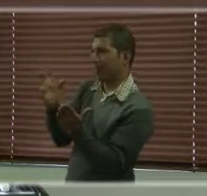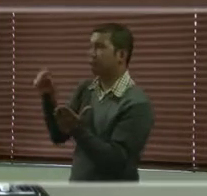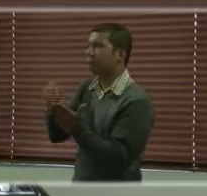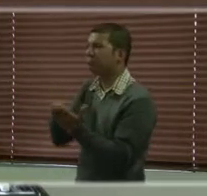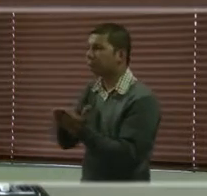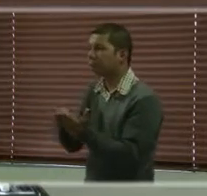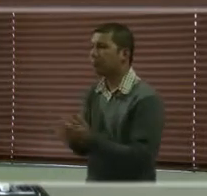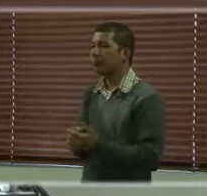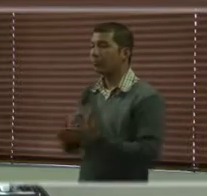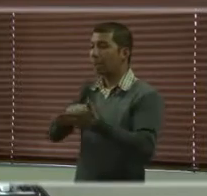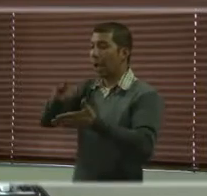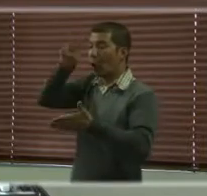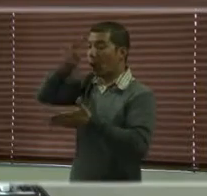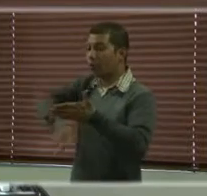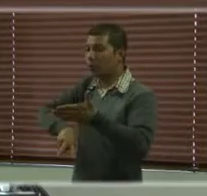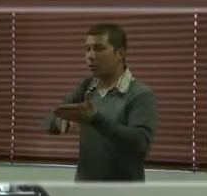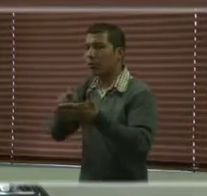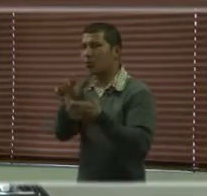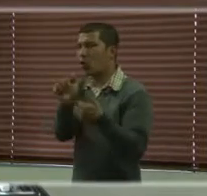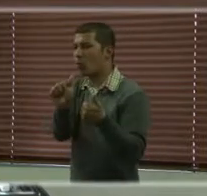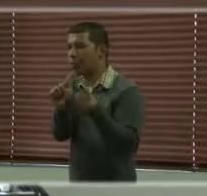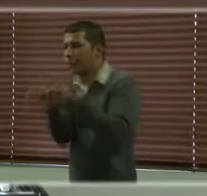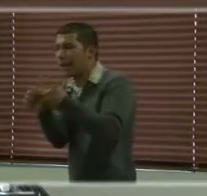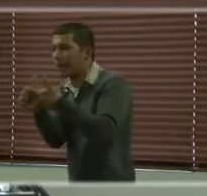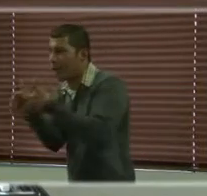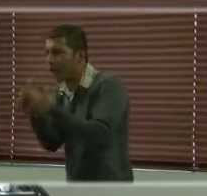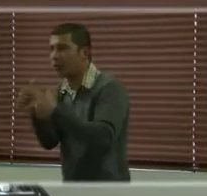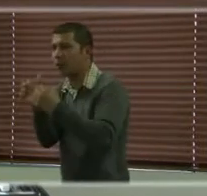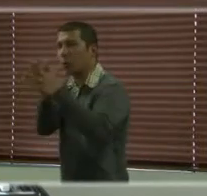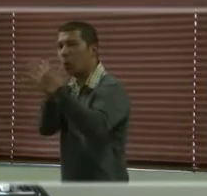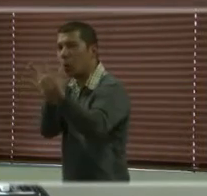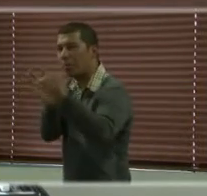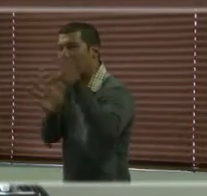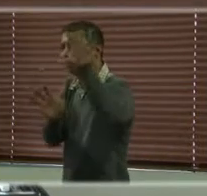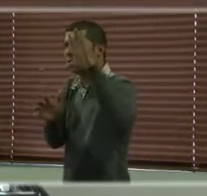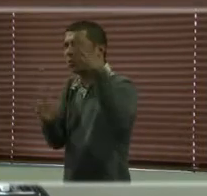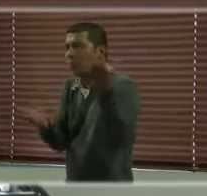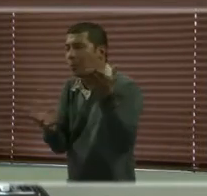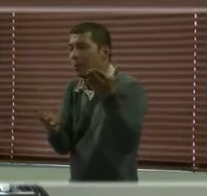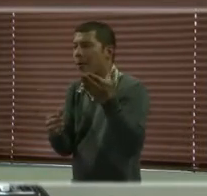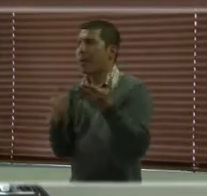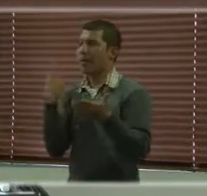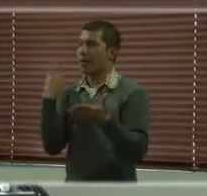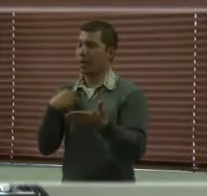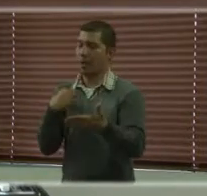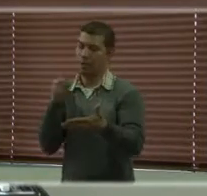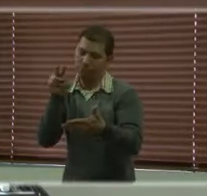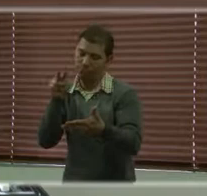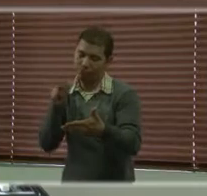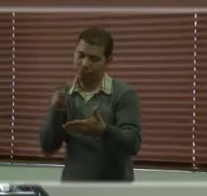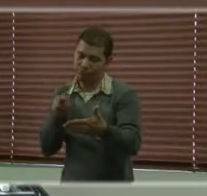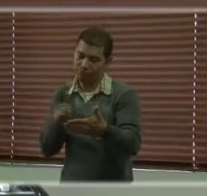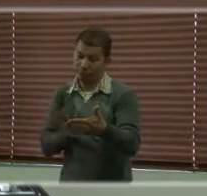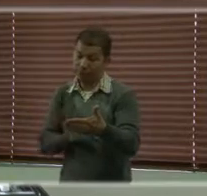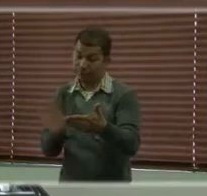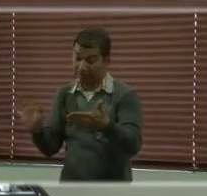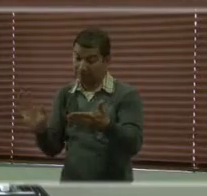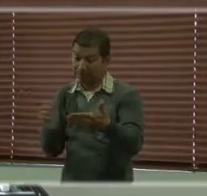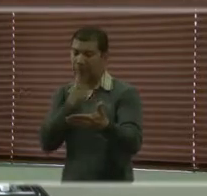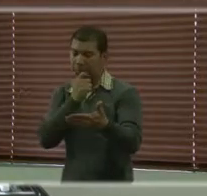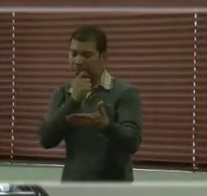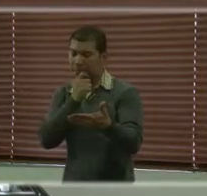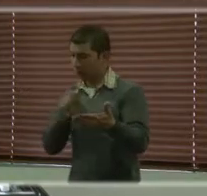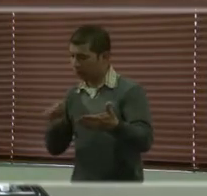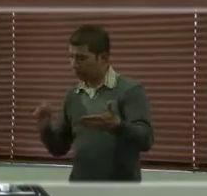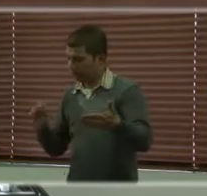en ese país en particular después de haber hecho esa lectura inicial elabora lo que se conoce como una lista de preguntas